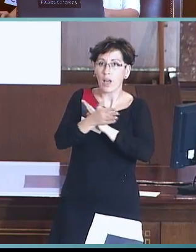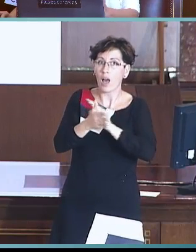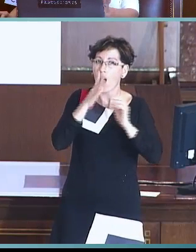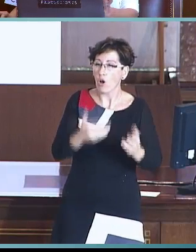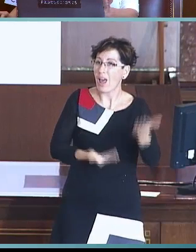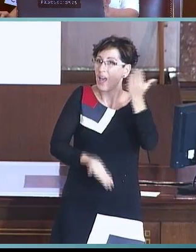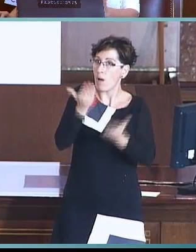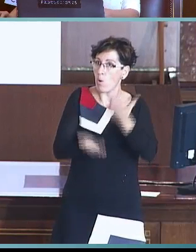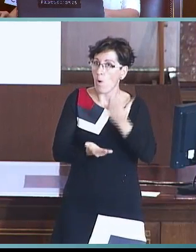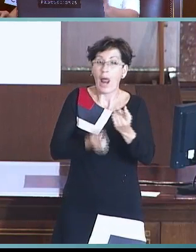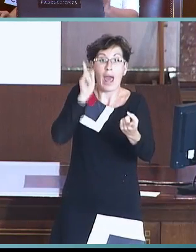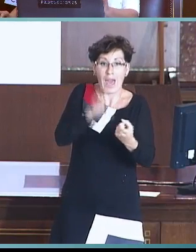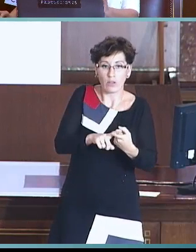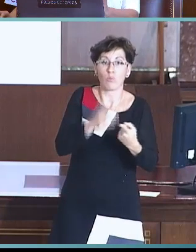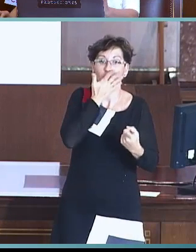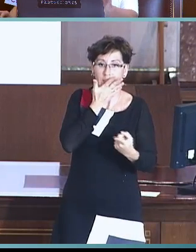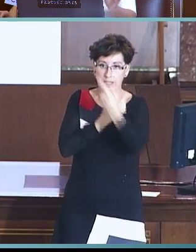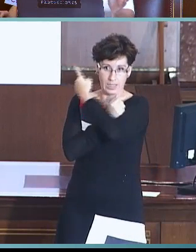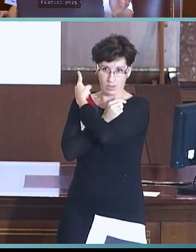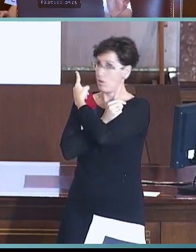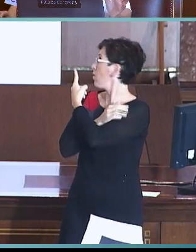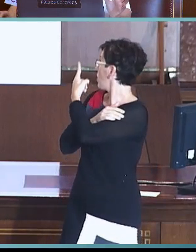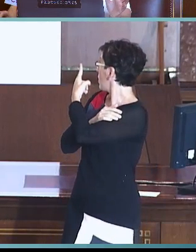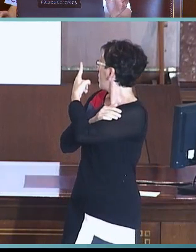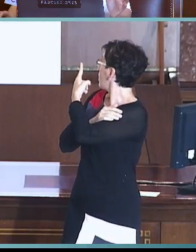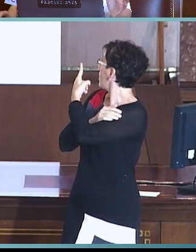pues le pusimos un signo, que es el que veis que Sara nos hace aquí.